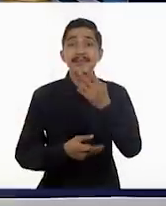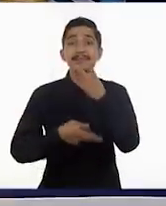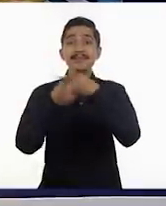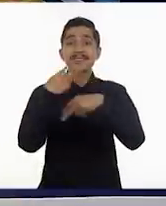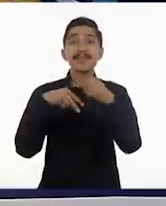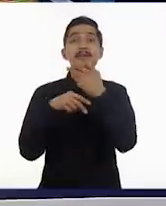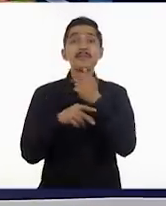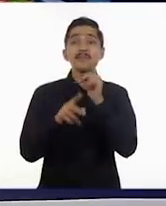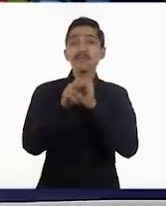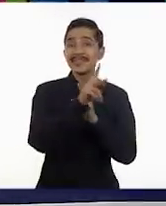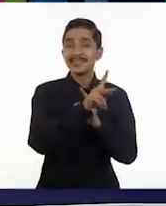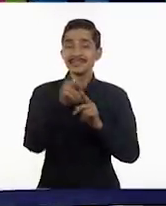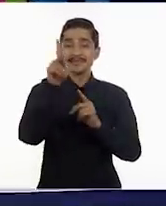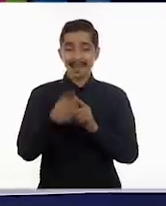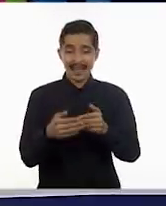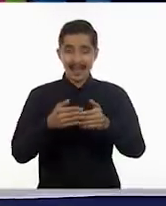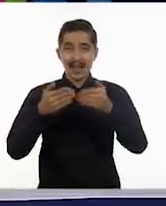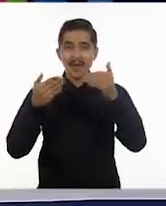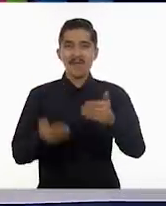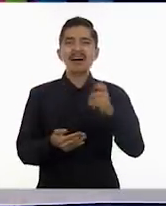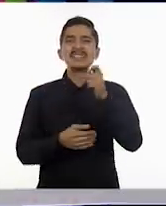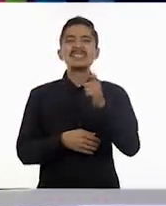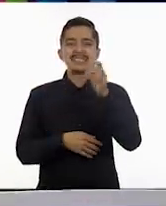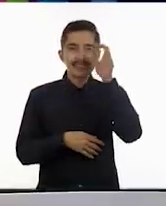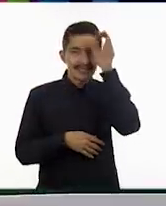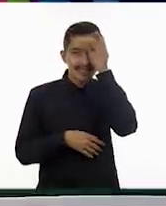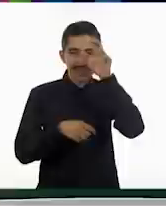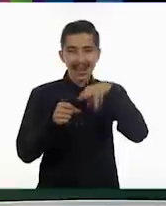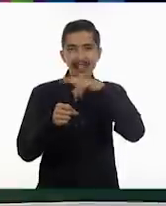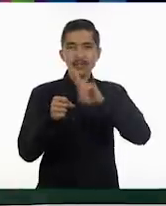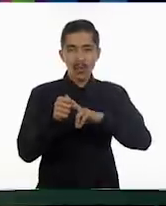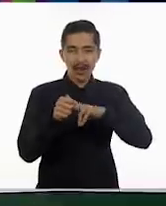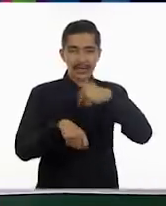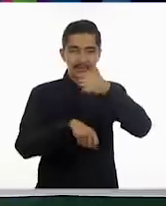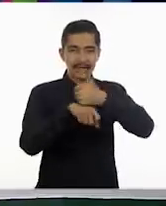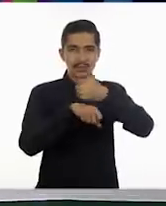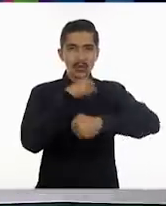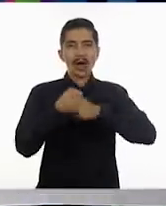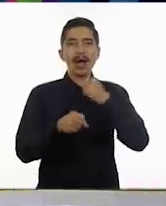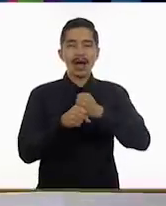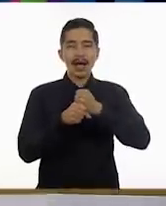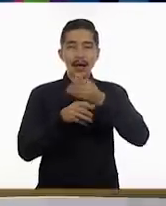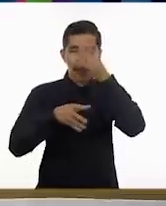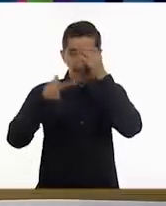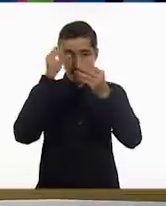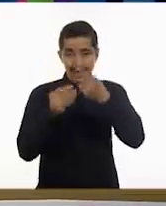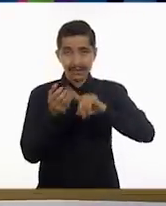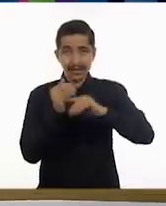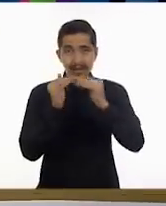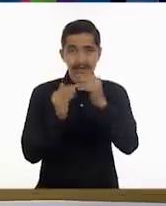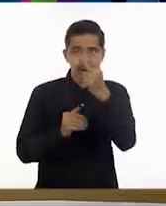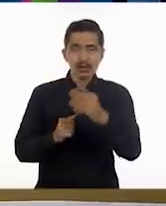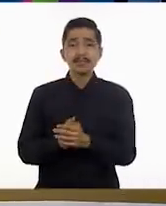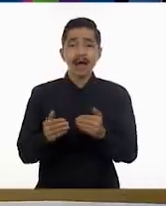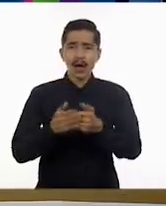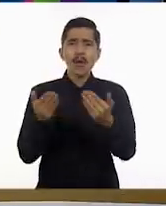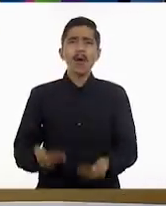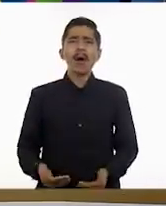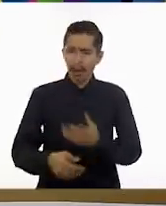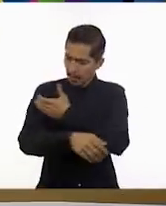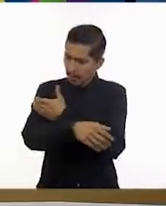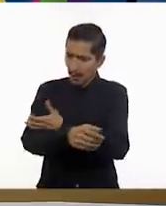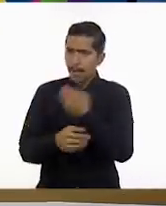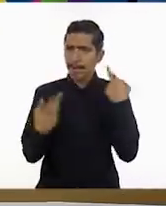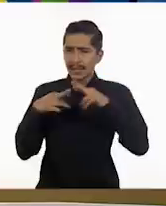Bienvenidas y bienvenidos a su sesión de Ciencias Naturales para sexto grado en Aprende en Casa 2. Y para eso nos acompaña nuevamente